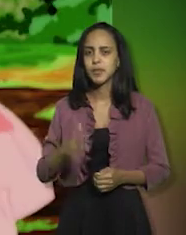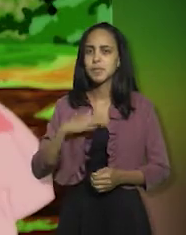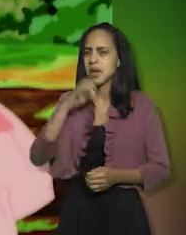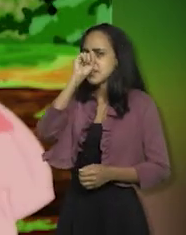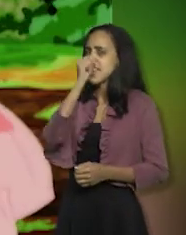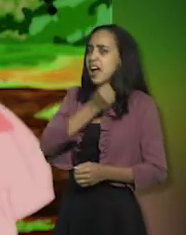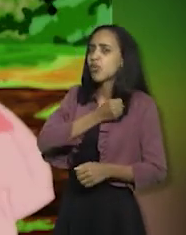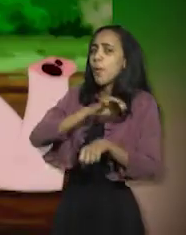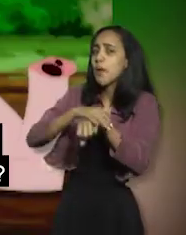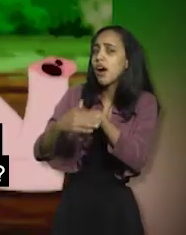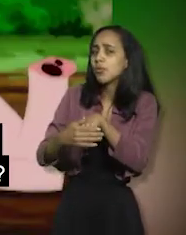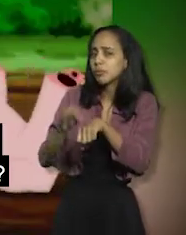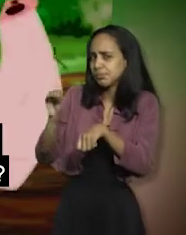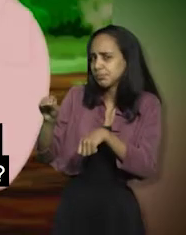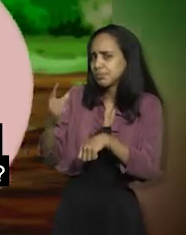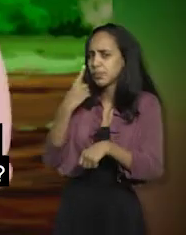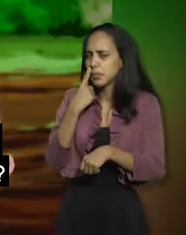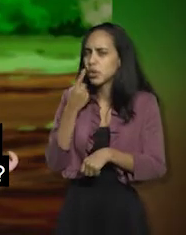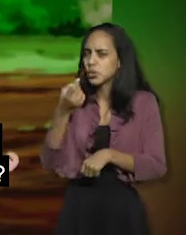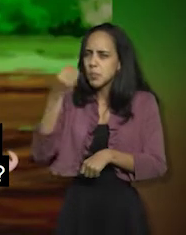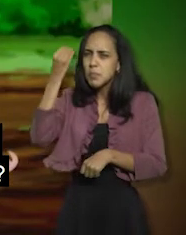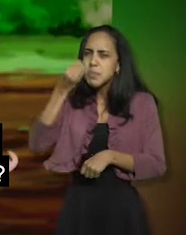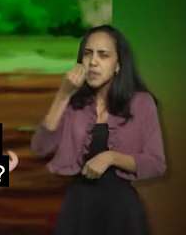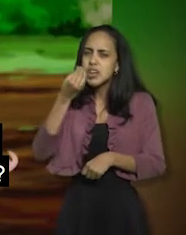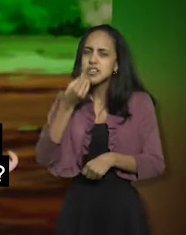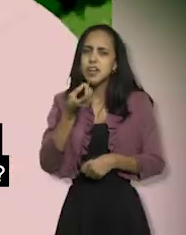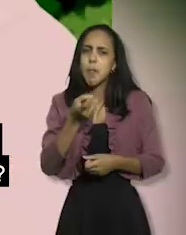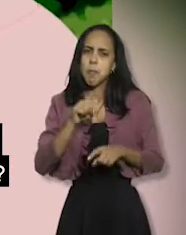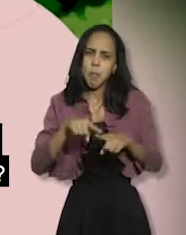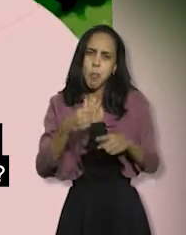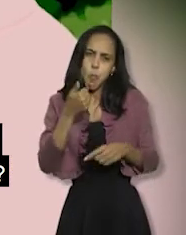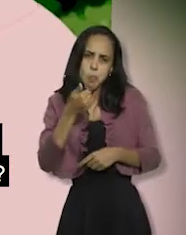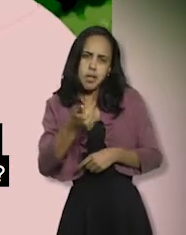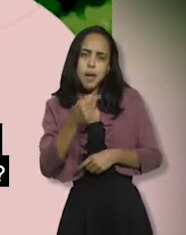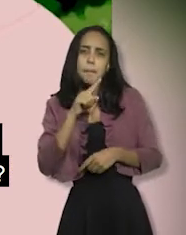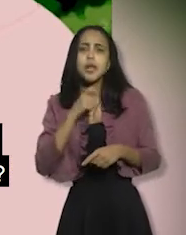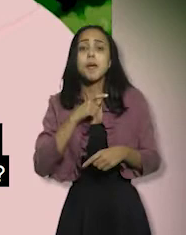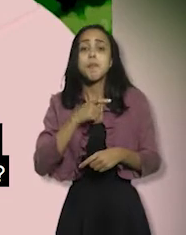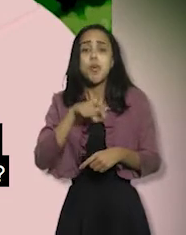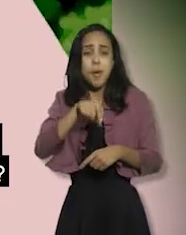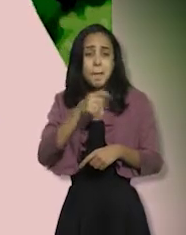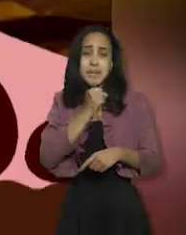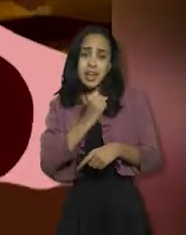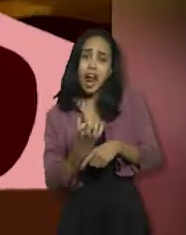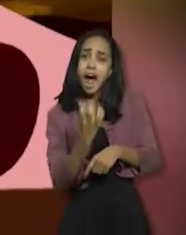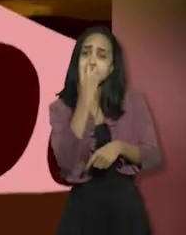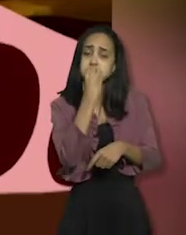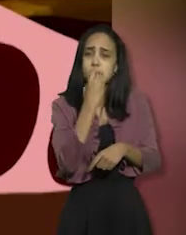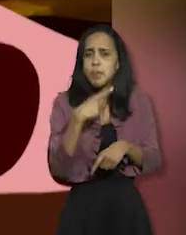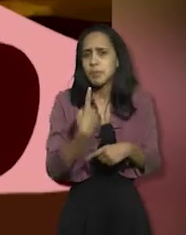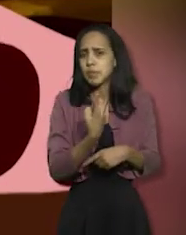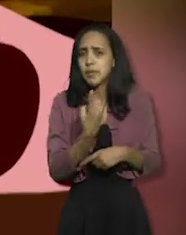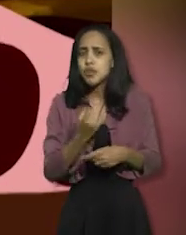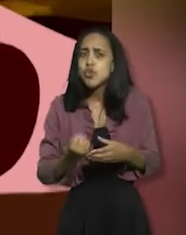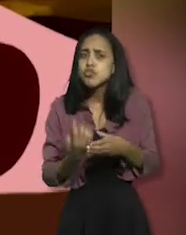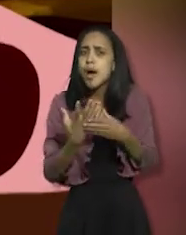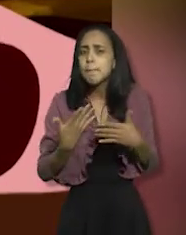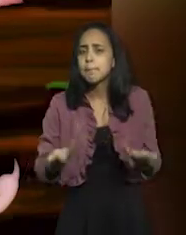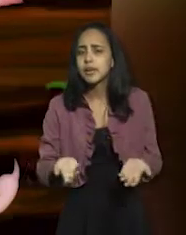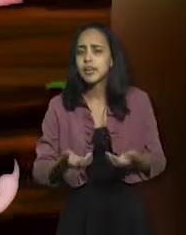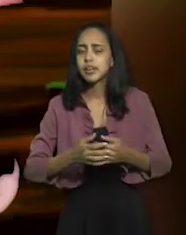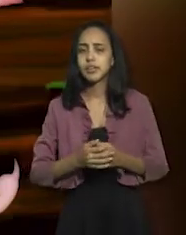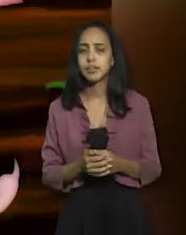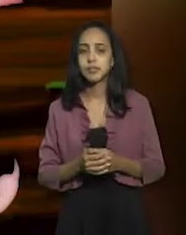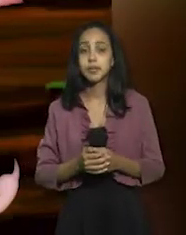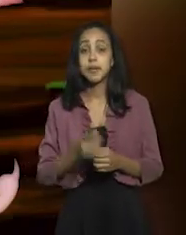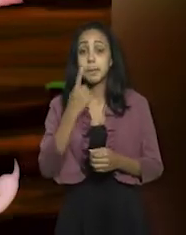Hermano cerdo, ¿crees que es justo que el jíbaro me quiera morder después que lo salvé de una trampa? El hombre me engorda y me